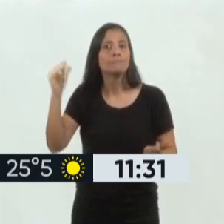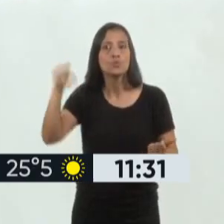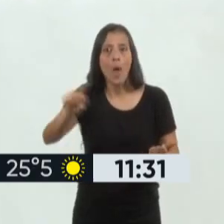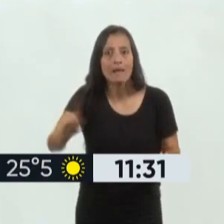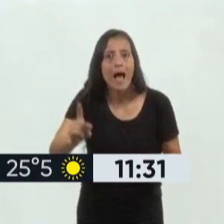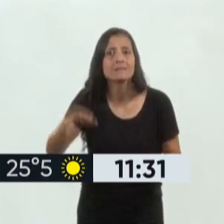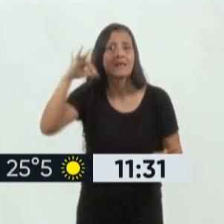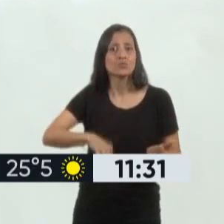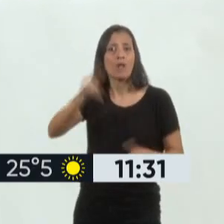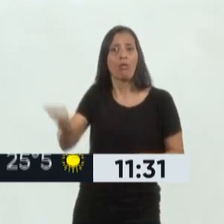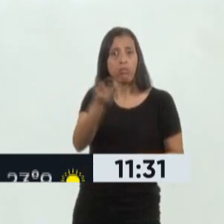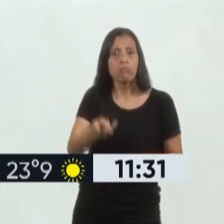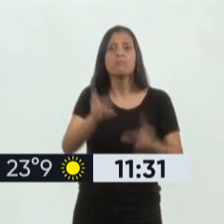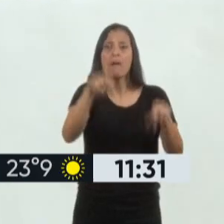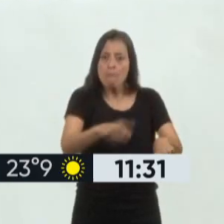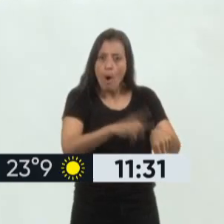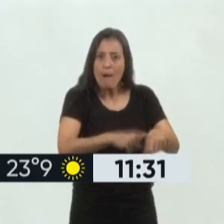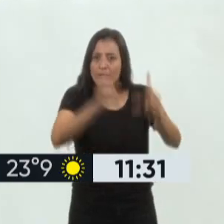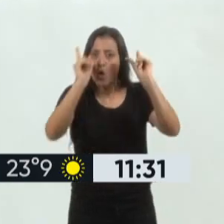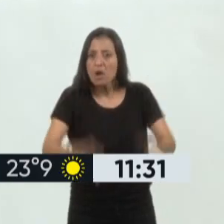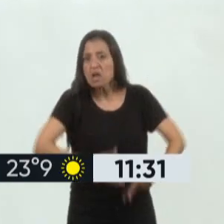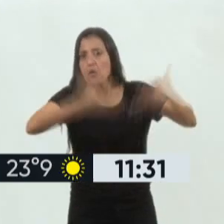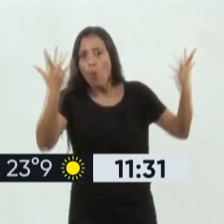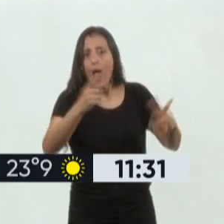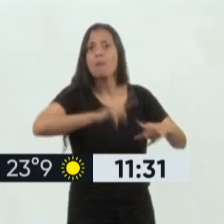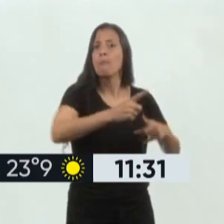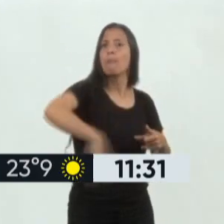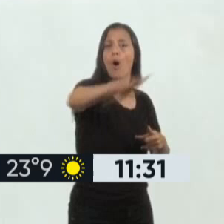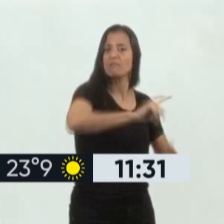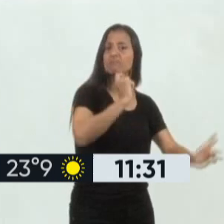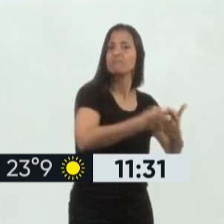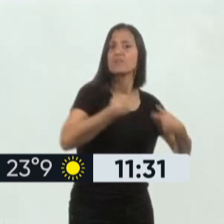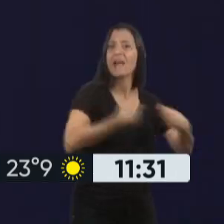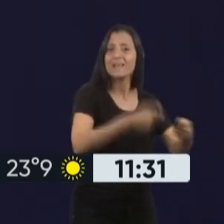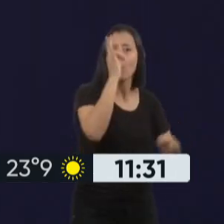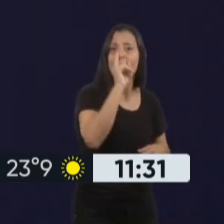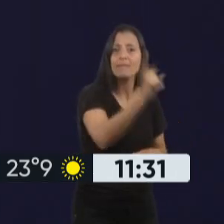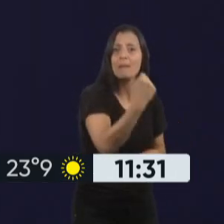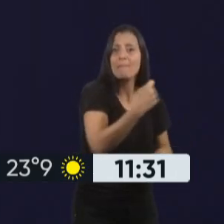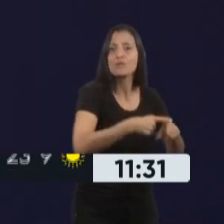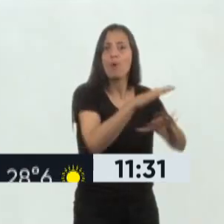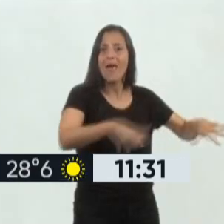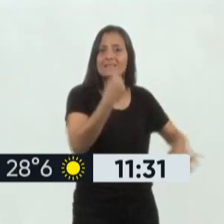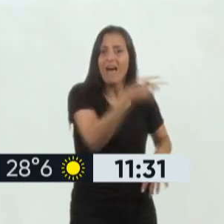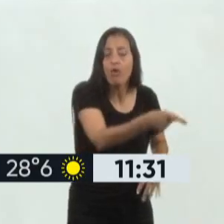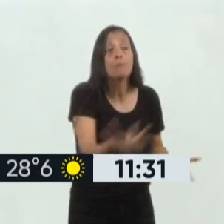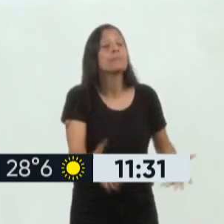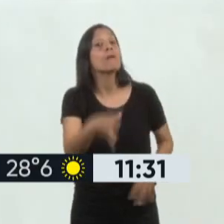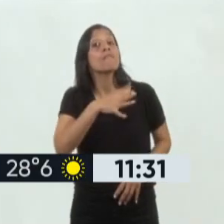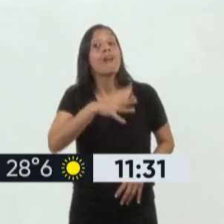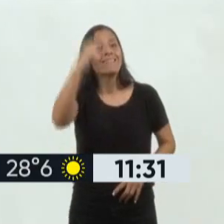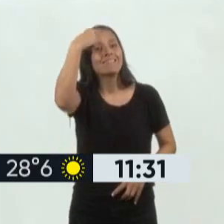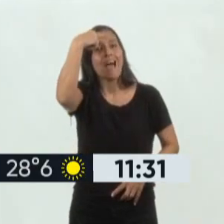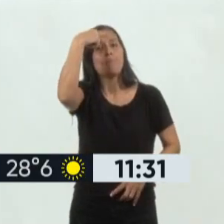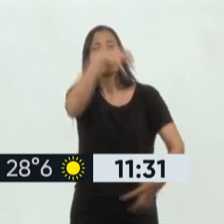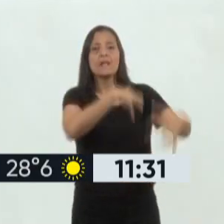funcionarios disponen de 20.000 pesos para un asado. De hecho, hubo Pero diputados... ¿dónde está la falta de empatía? No entiendo cuál es la Bueno, falta de